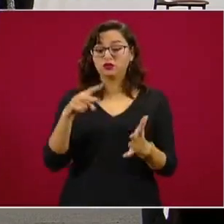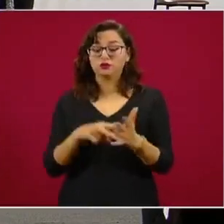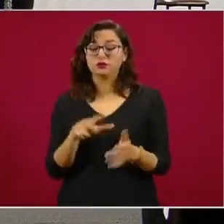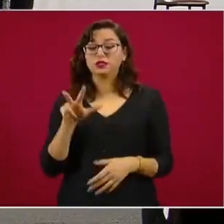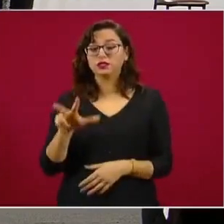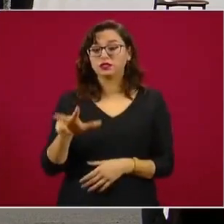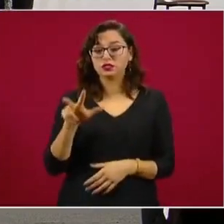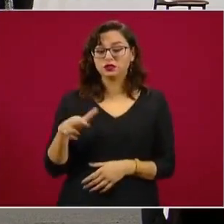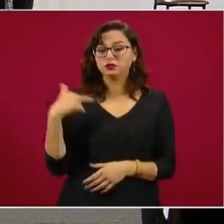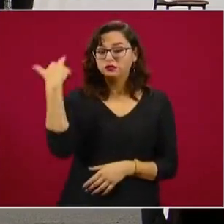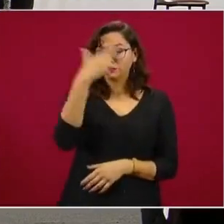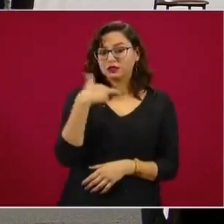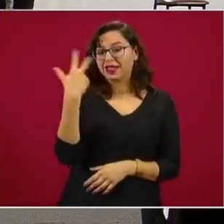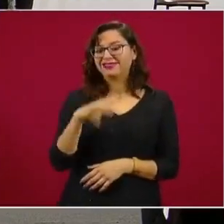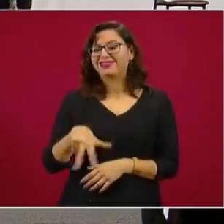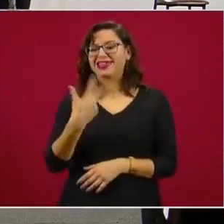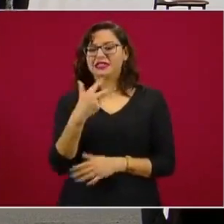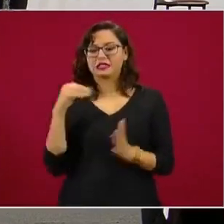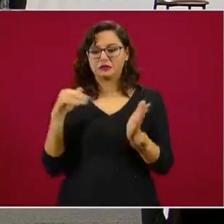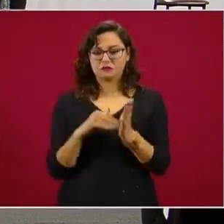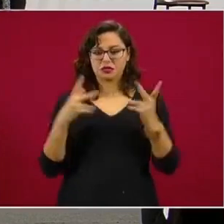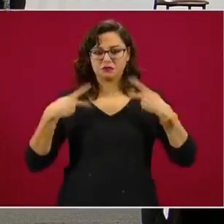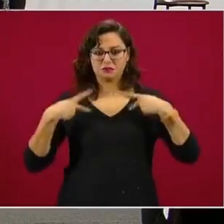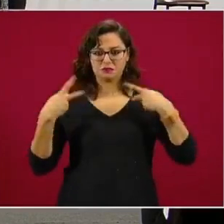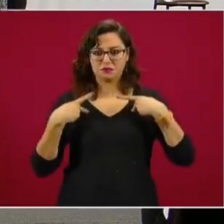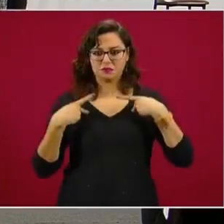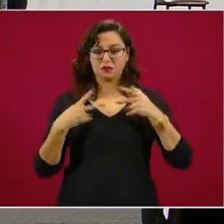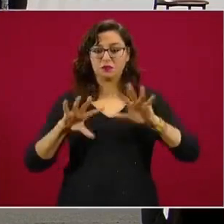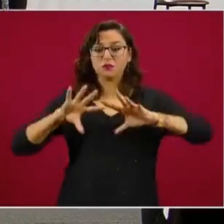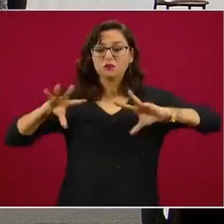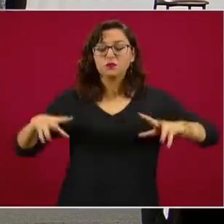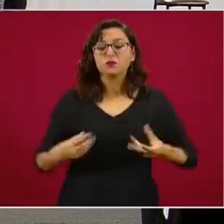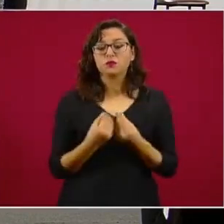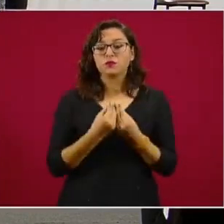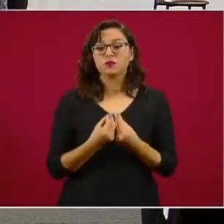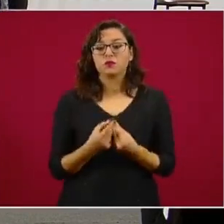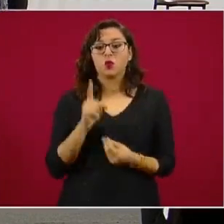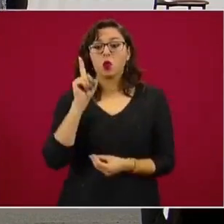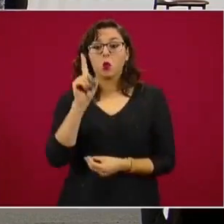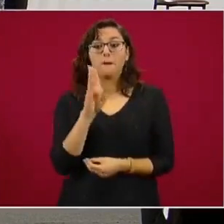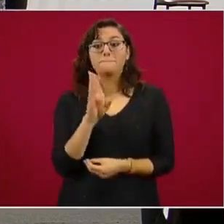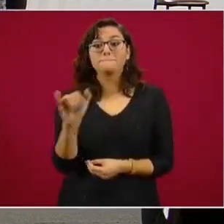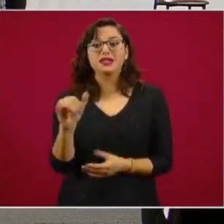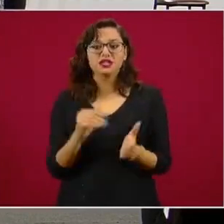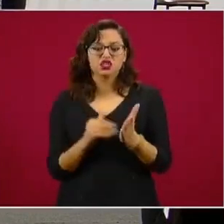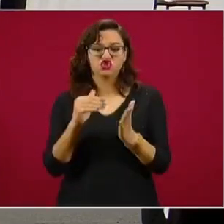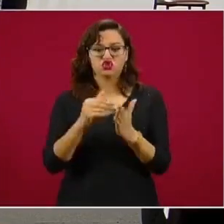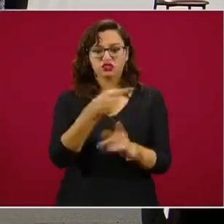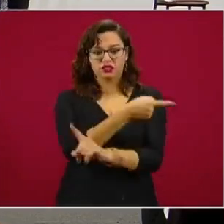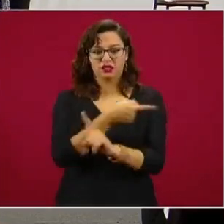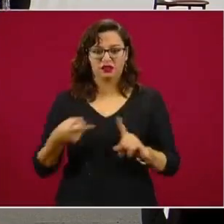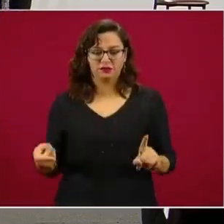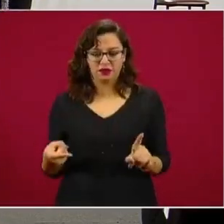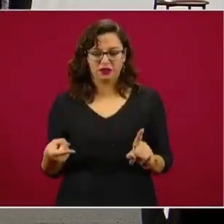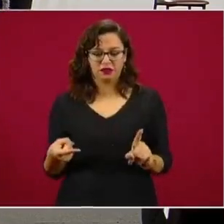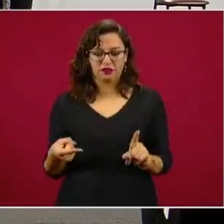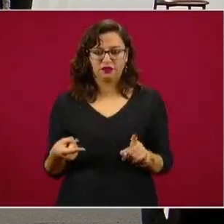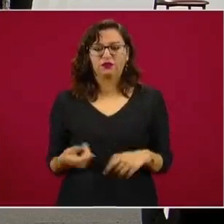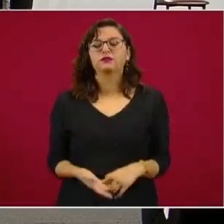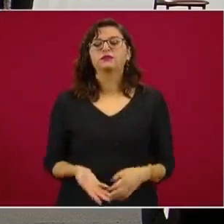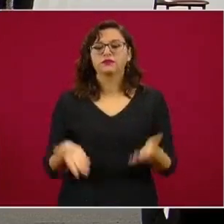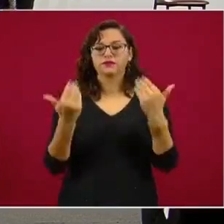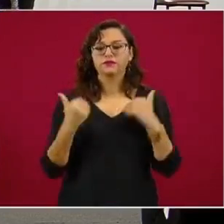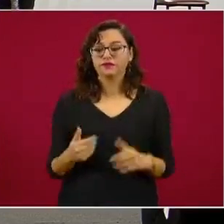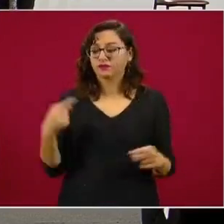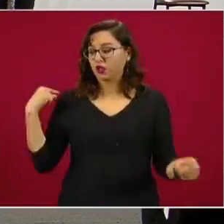13,000 contribuyentes. El importe facturado fue de 1,5 billones. En estos 2